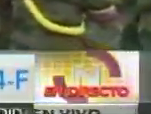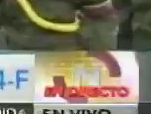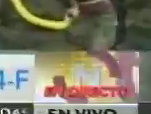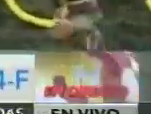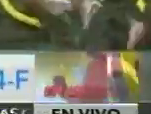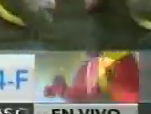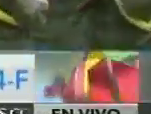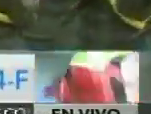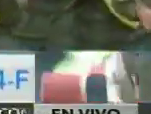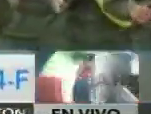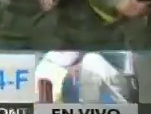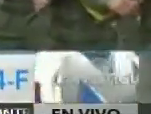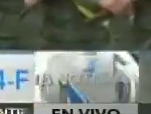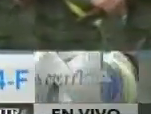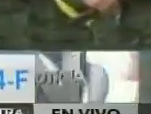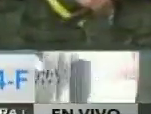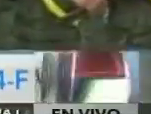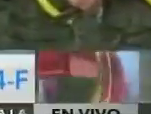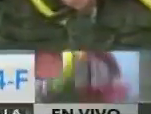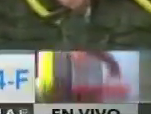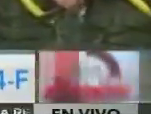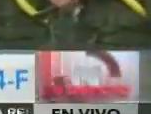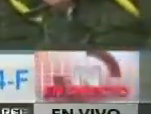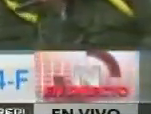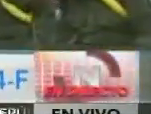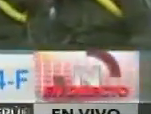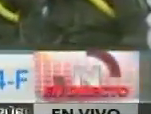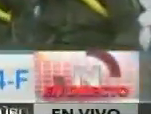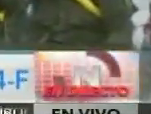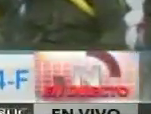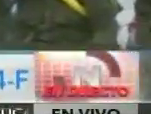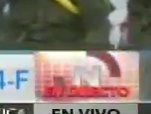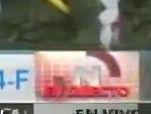Pérez Jiménez y las oligarquías que participaron en el pacto de Punto Fijo.